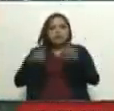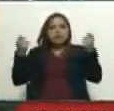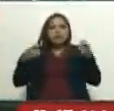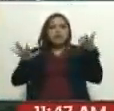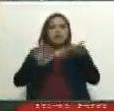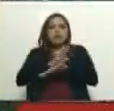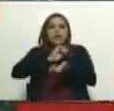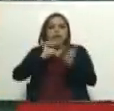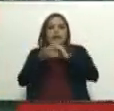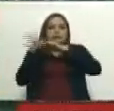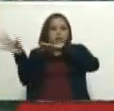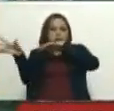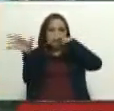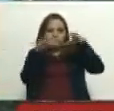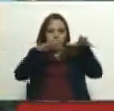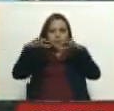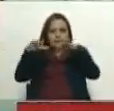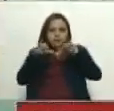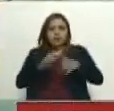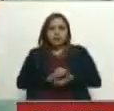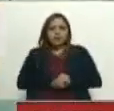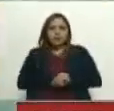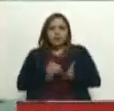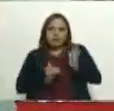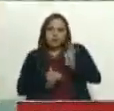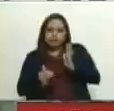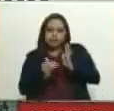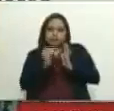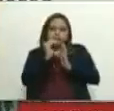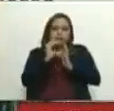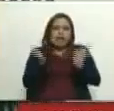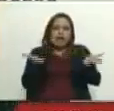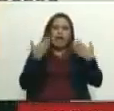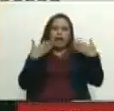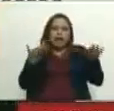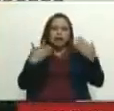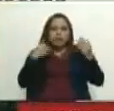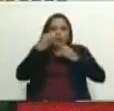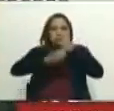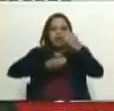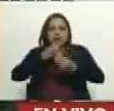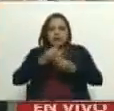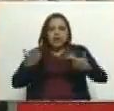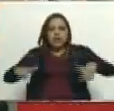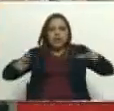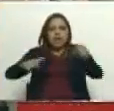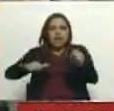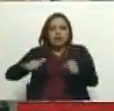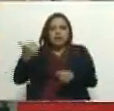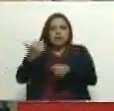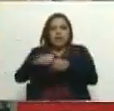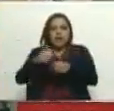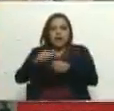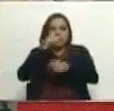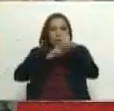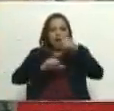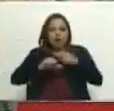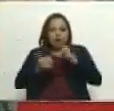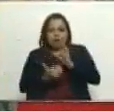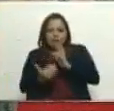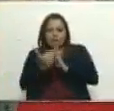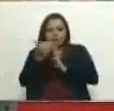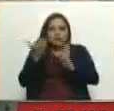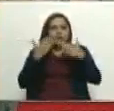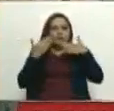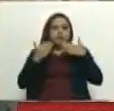climática, el aumento progresivo de la temperatura del lago de Maracaibo, que también trae